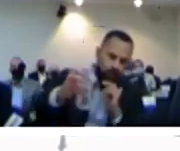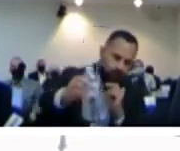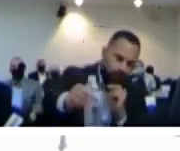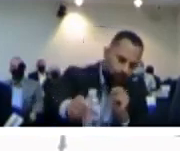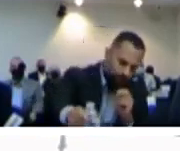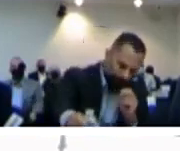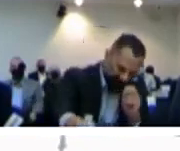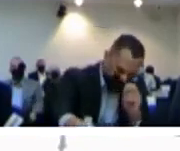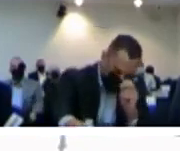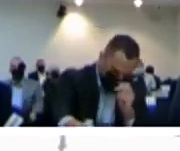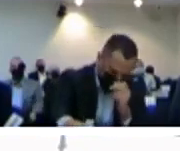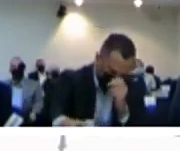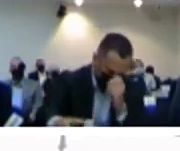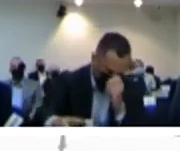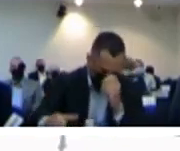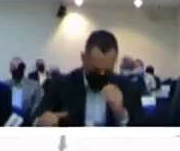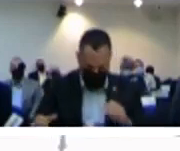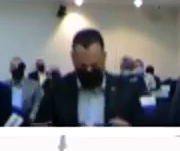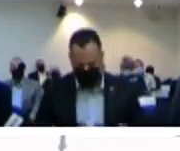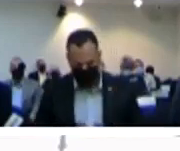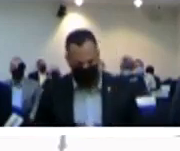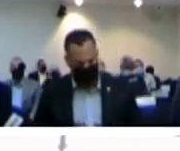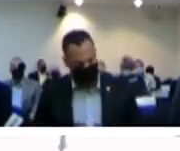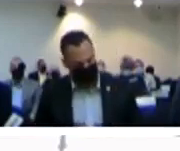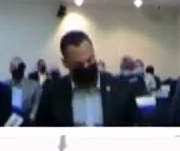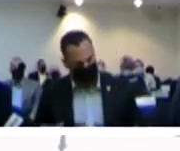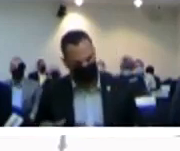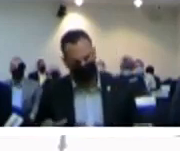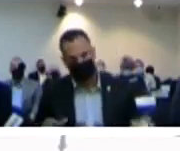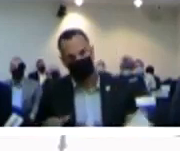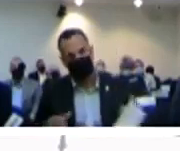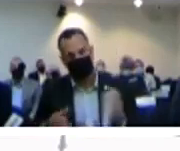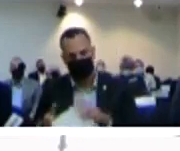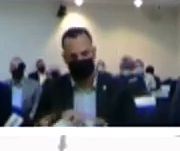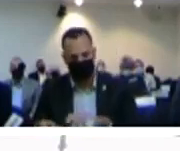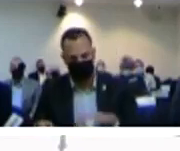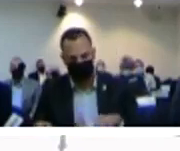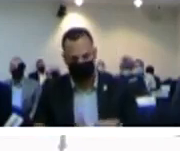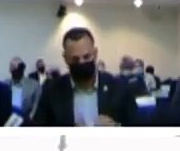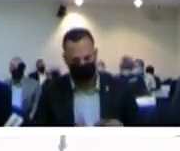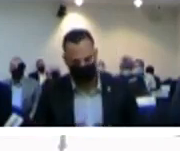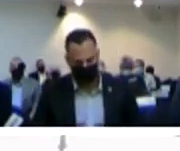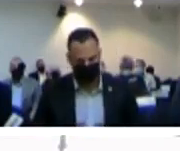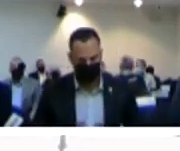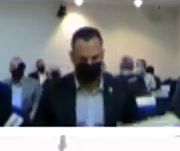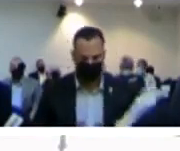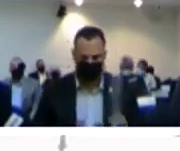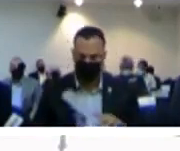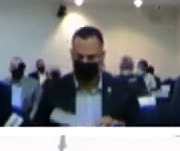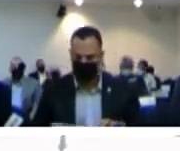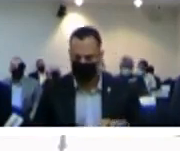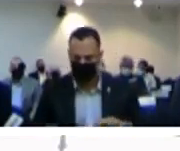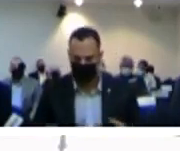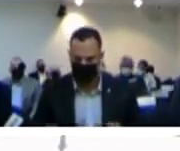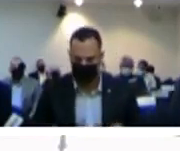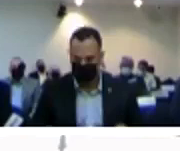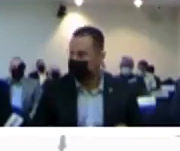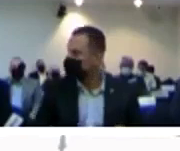las piezas, para contratar a las personas que tengan que reparar y el personal necesario para atenderlo?